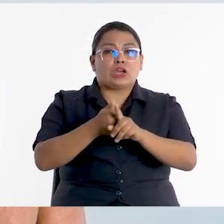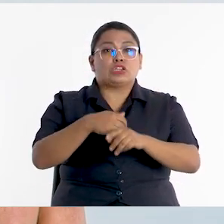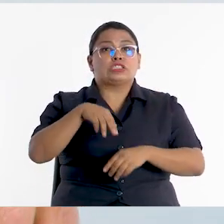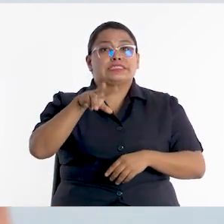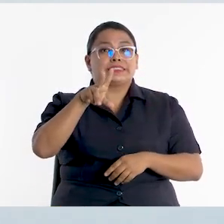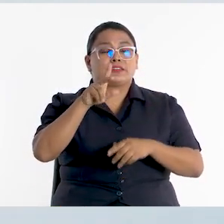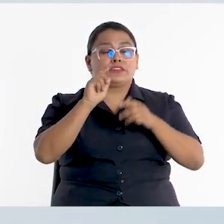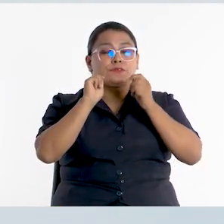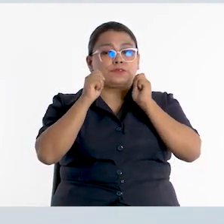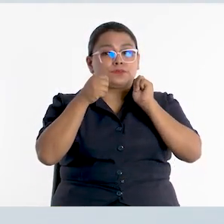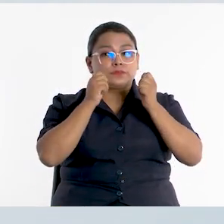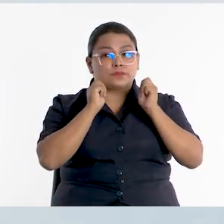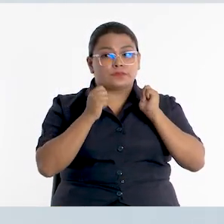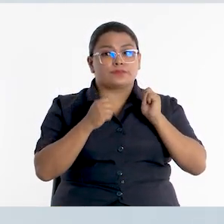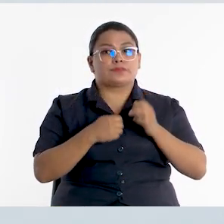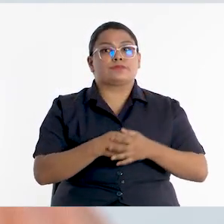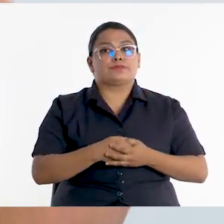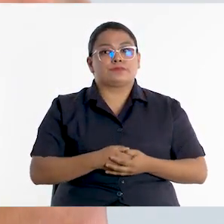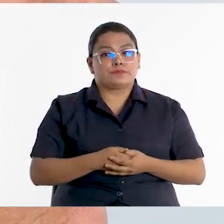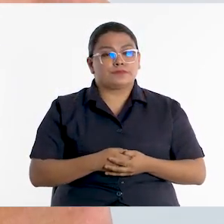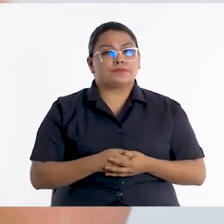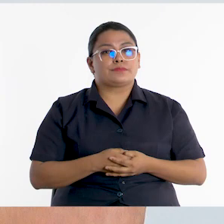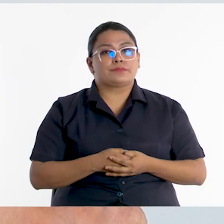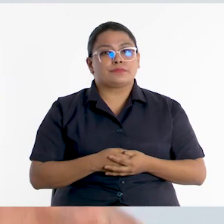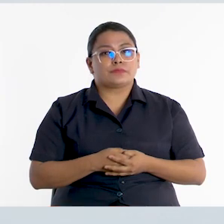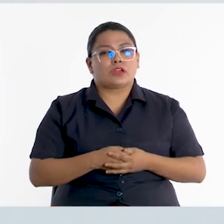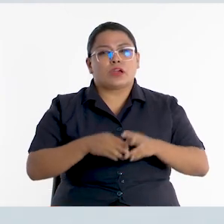Cada grupo tiene 3 dulces.